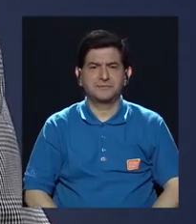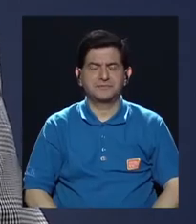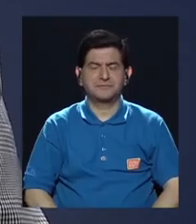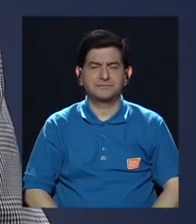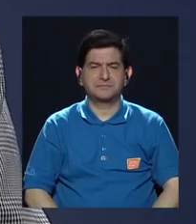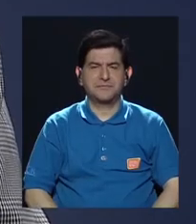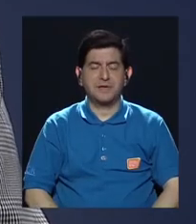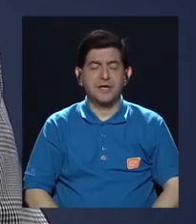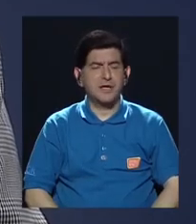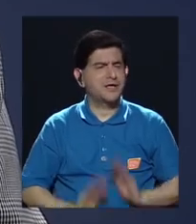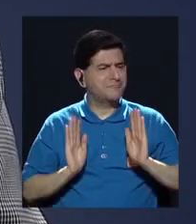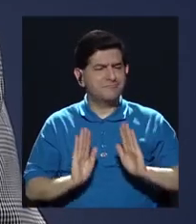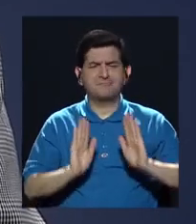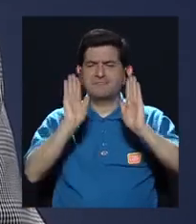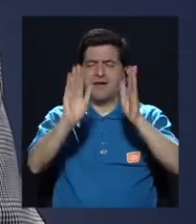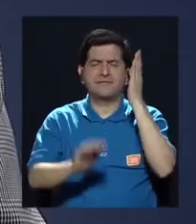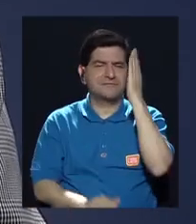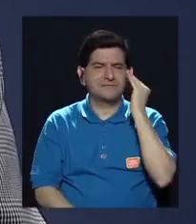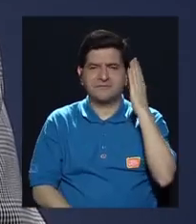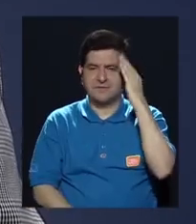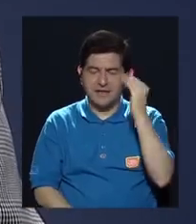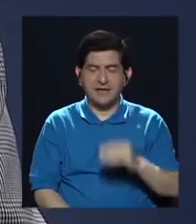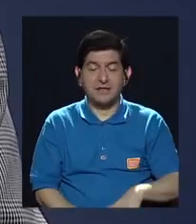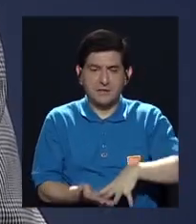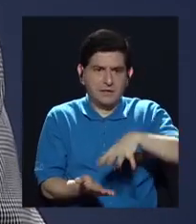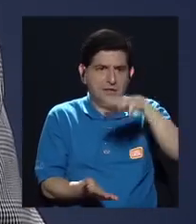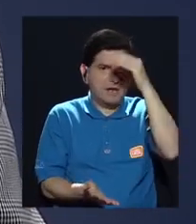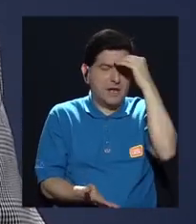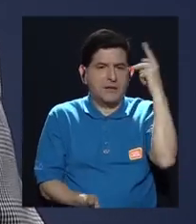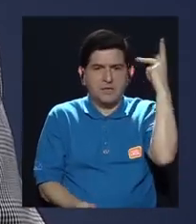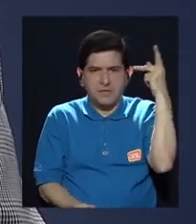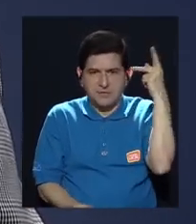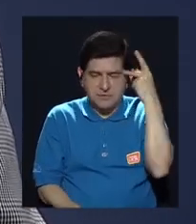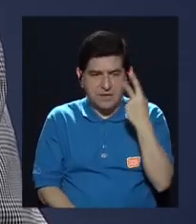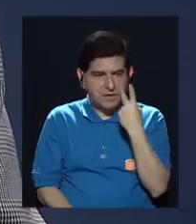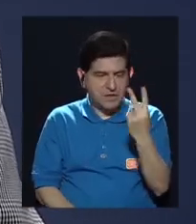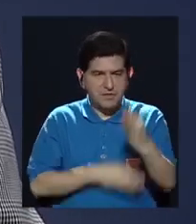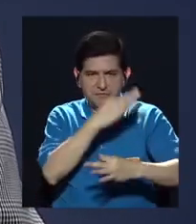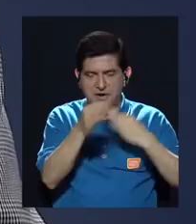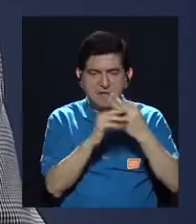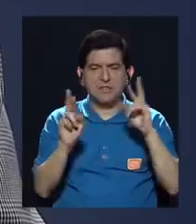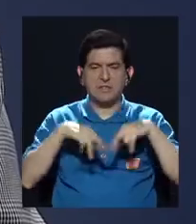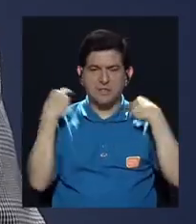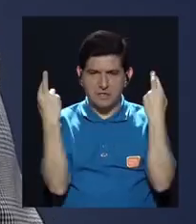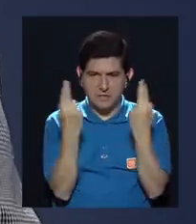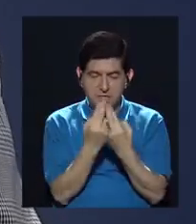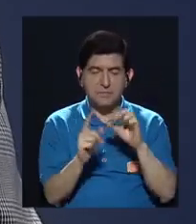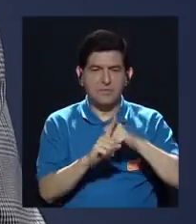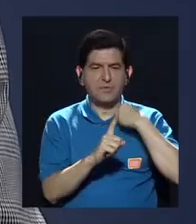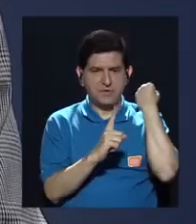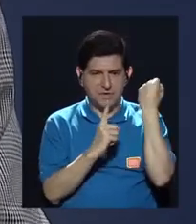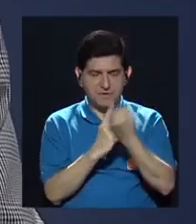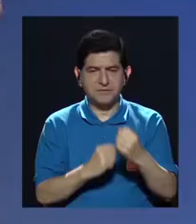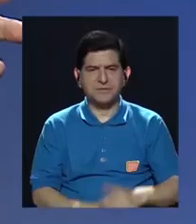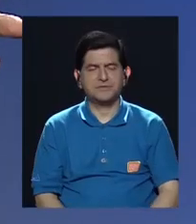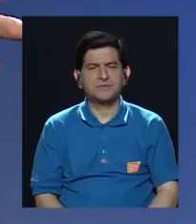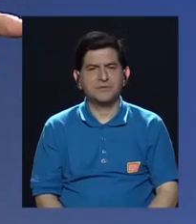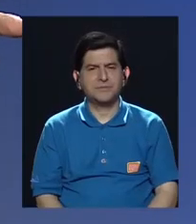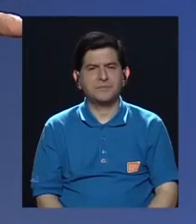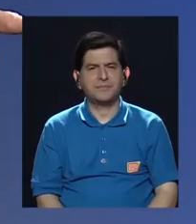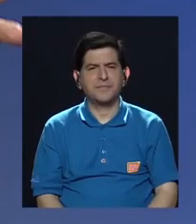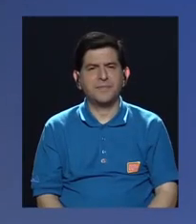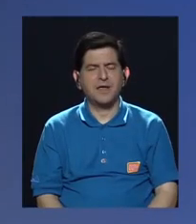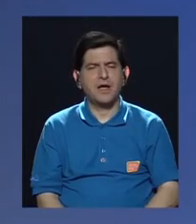Y fue extraordinaria la experiencia y el aprendizaje político de ver este tipo de encuentros y en esas condiciones. Don